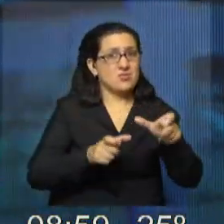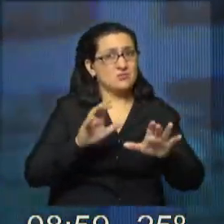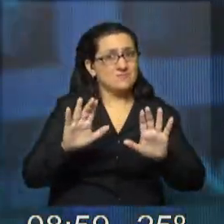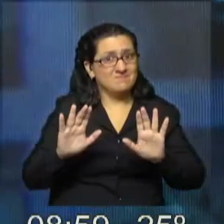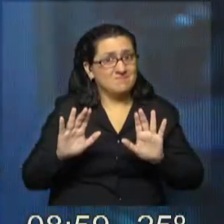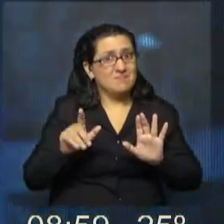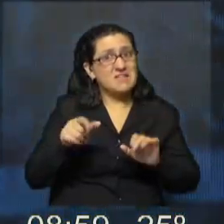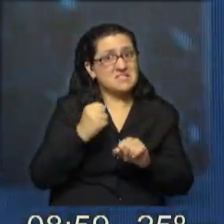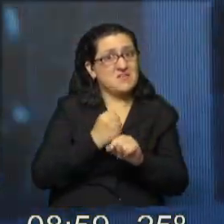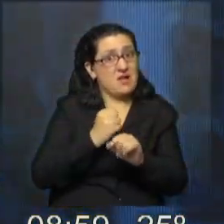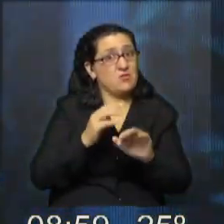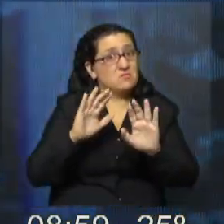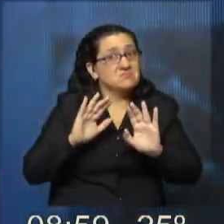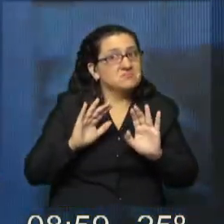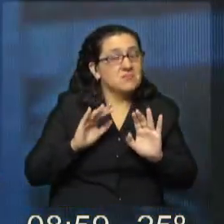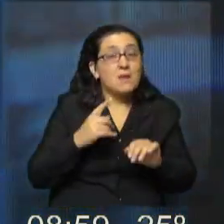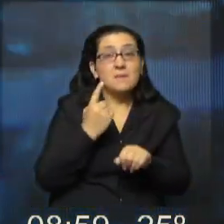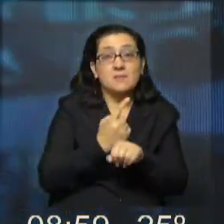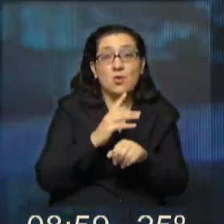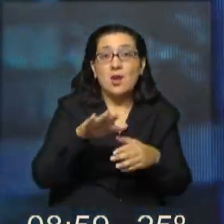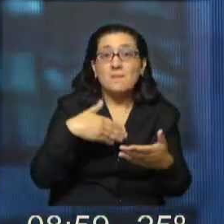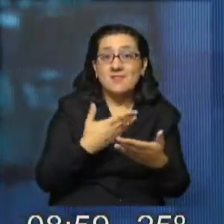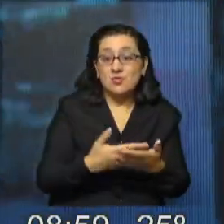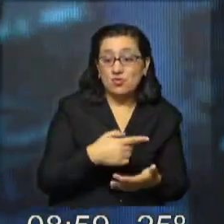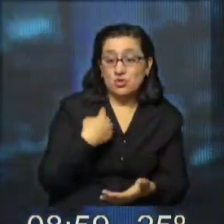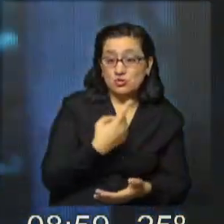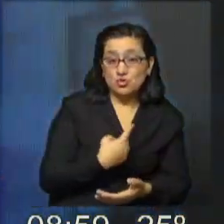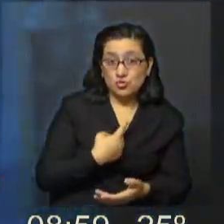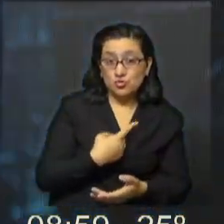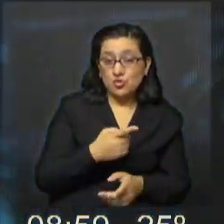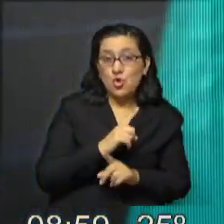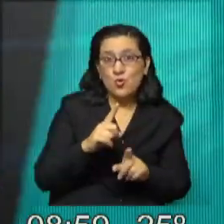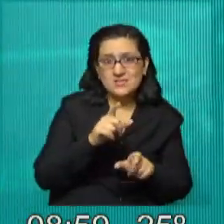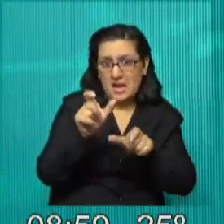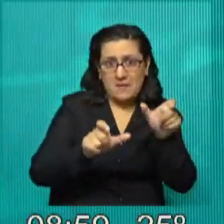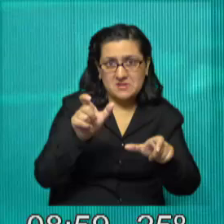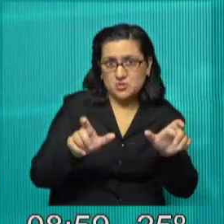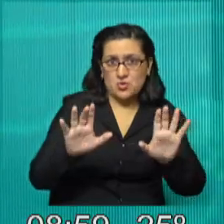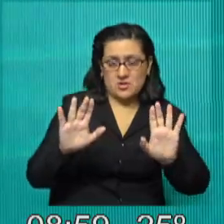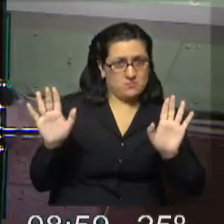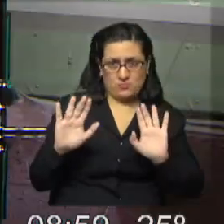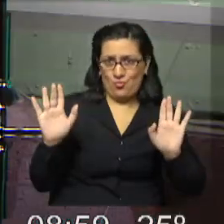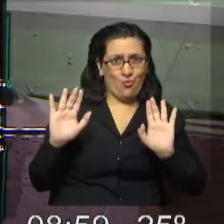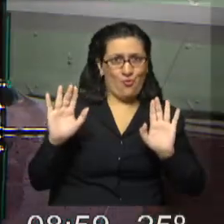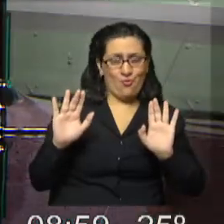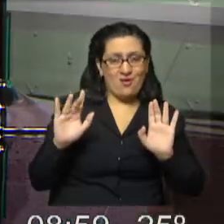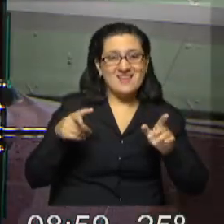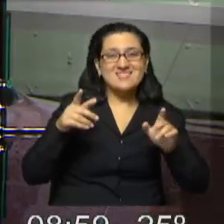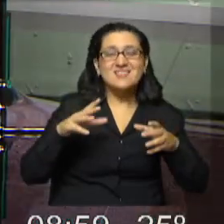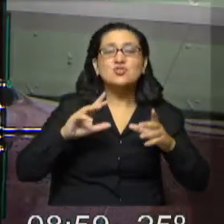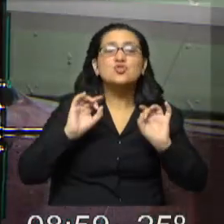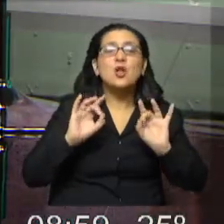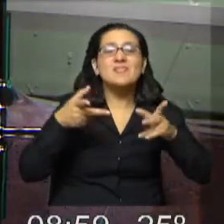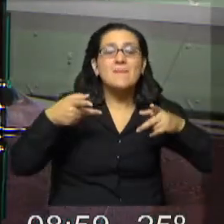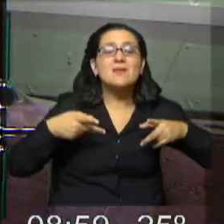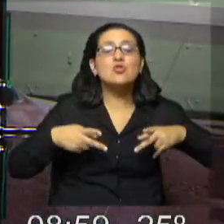Primero, el planteo nuestro con respecto a los mentores no es a las personas que van a ocupar esos cargos, es a la metodología